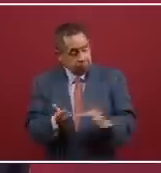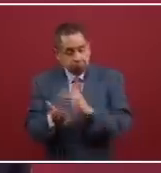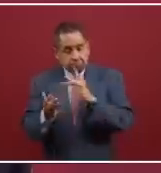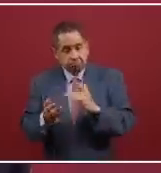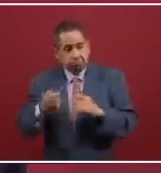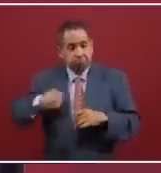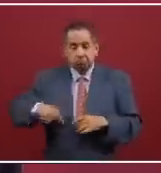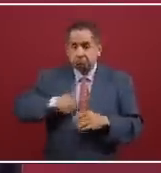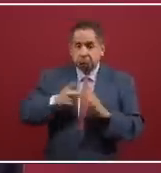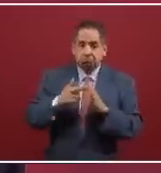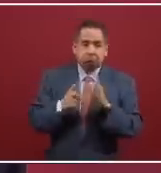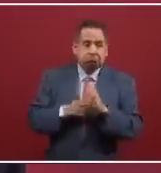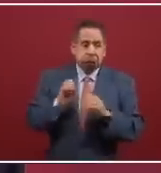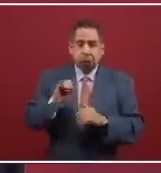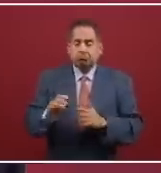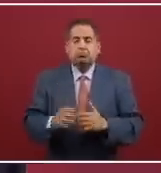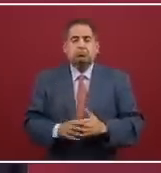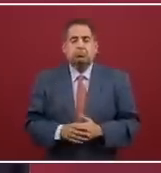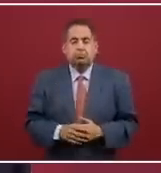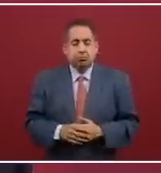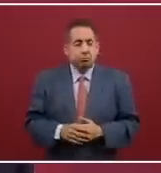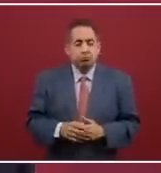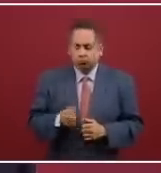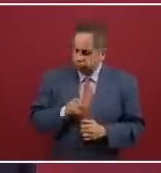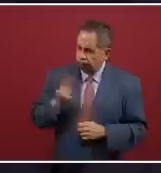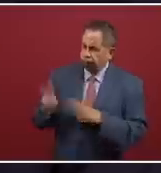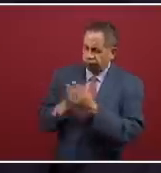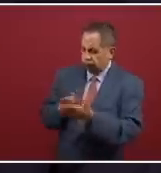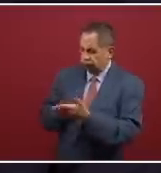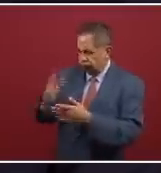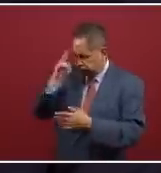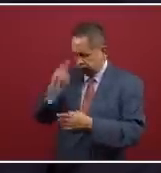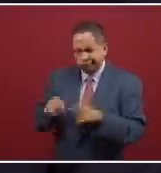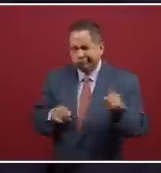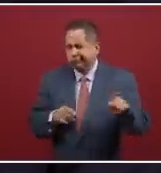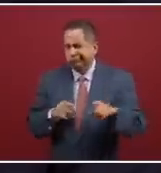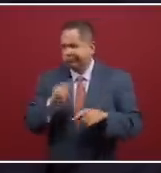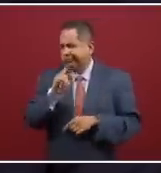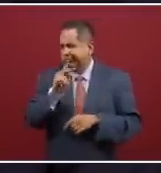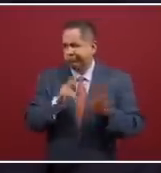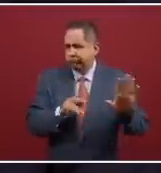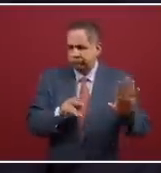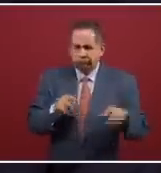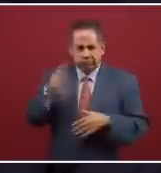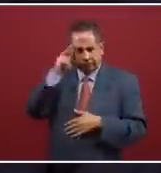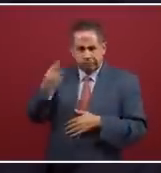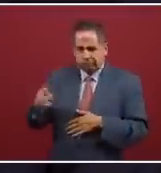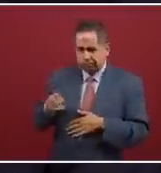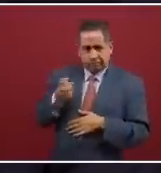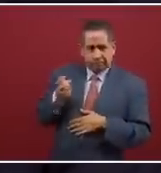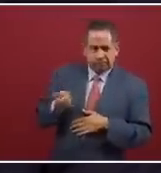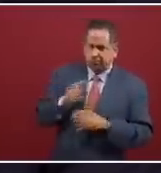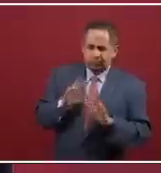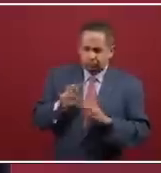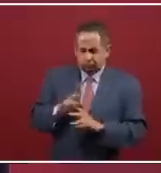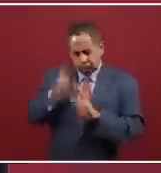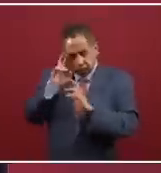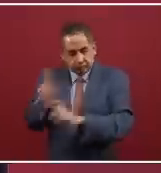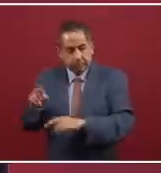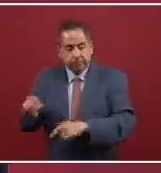medidas manifestaron que no que méxico no merecía este trato